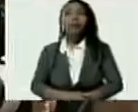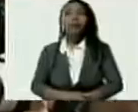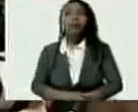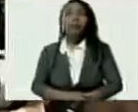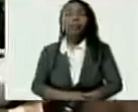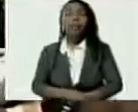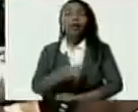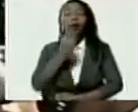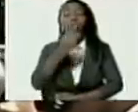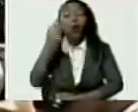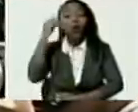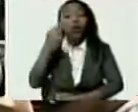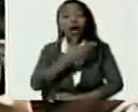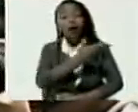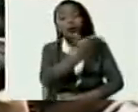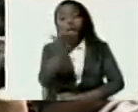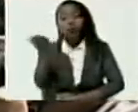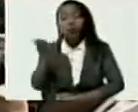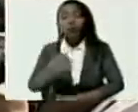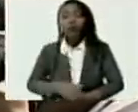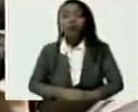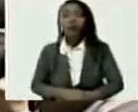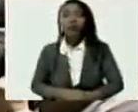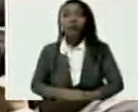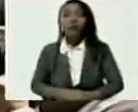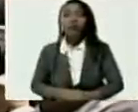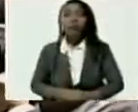Bueno, buenos días a todos.